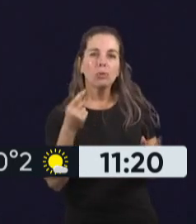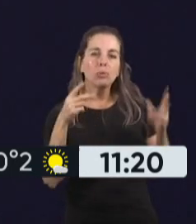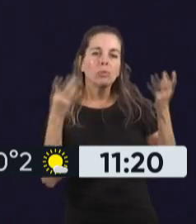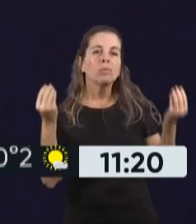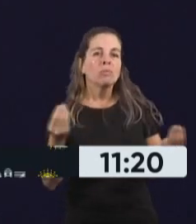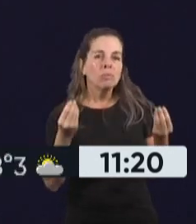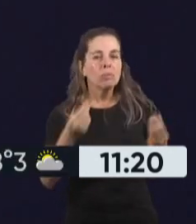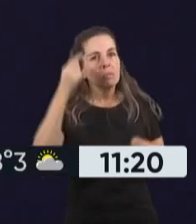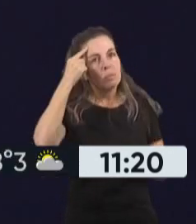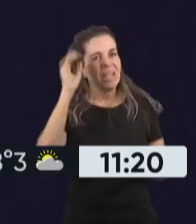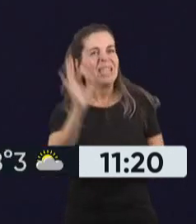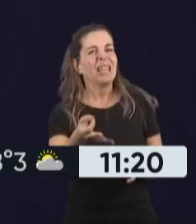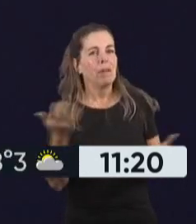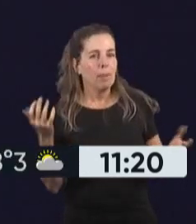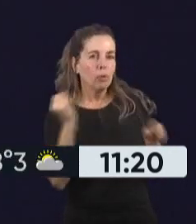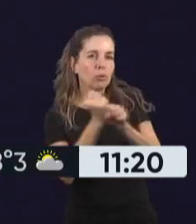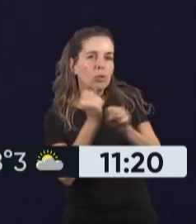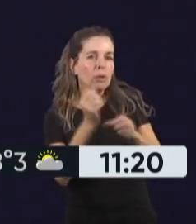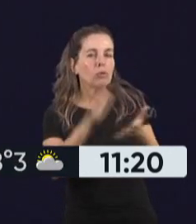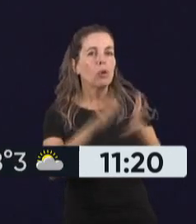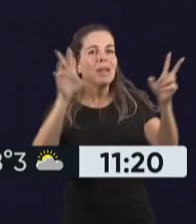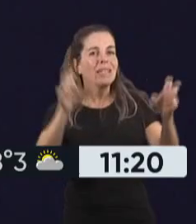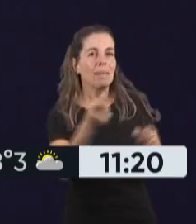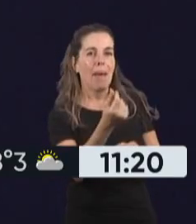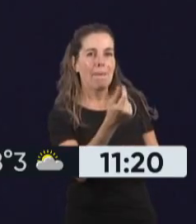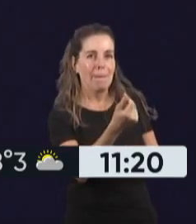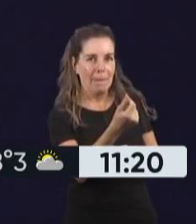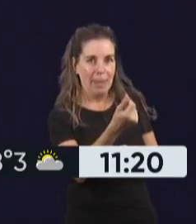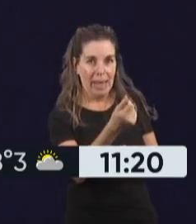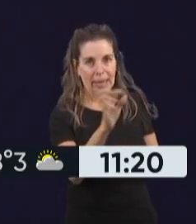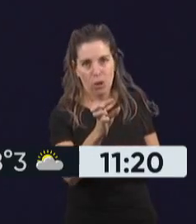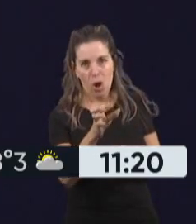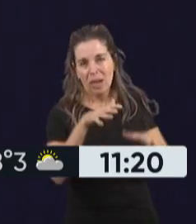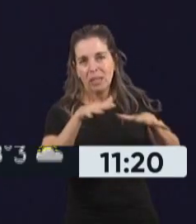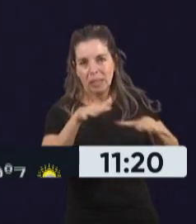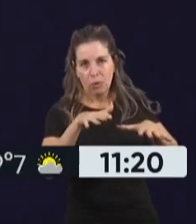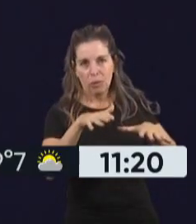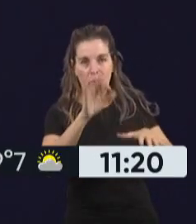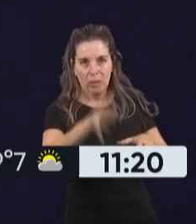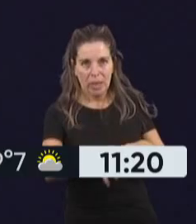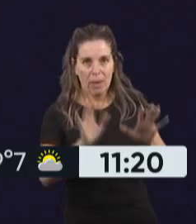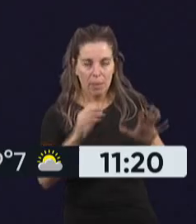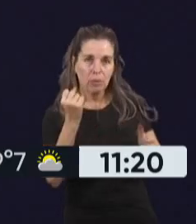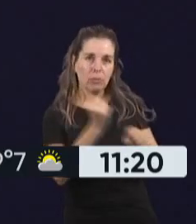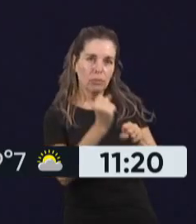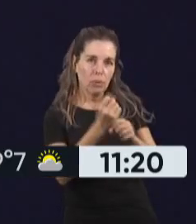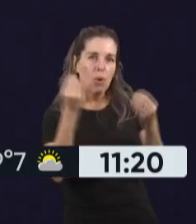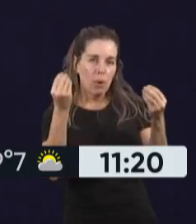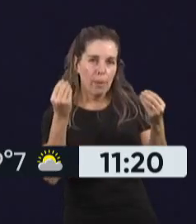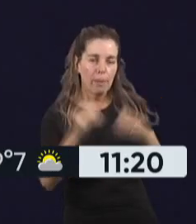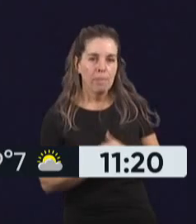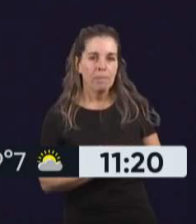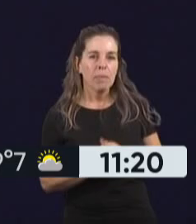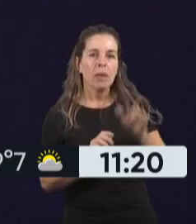nosotros entendemos bien lo que estamos haciendo en materia monetaria en este caso, y nosotros, más allá de